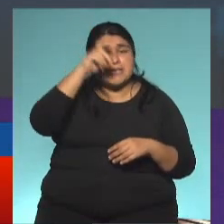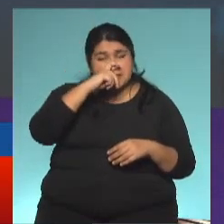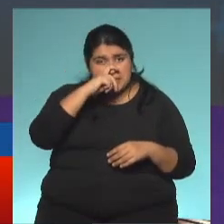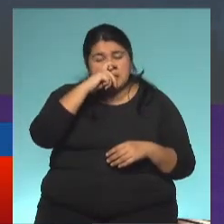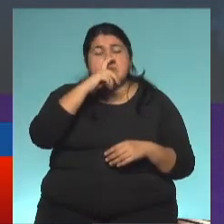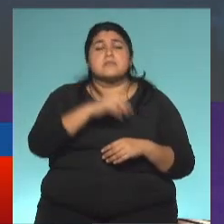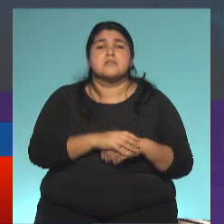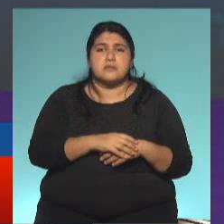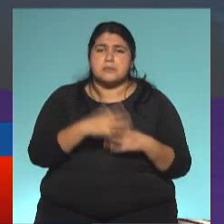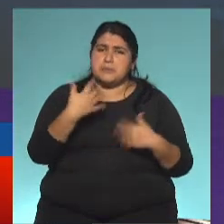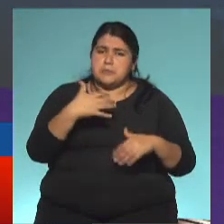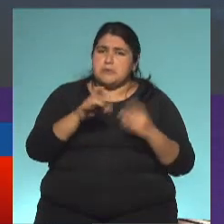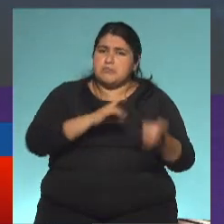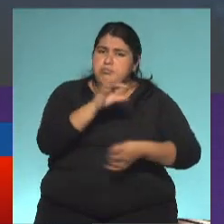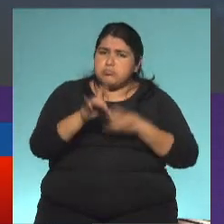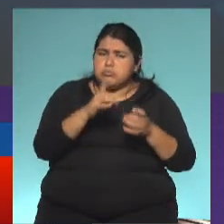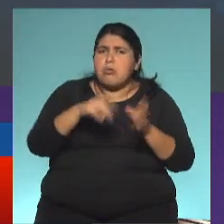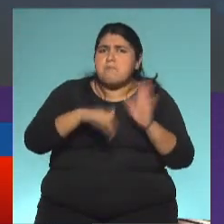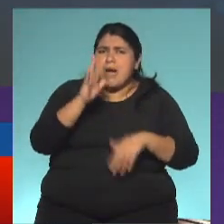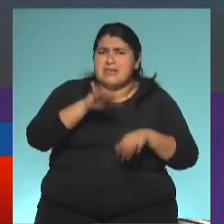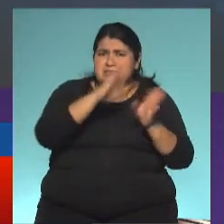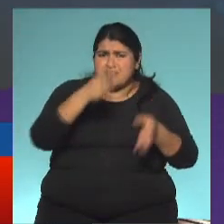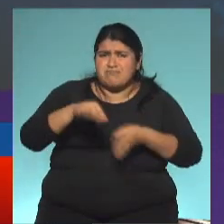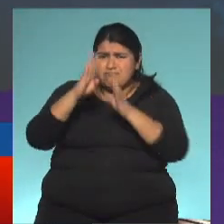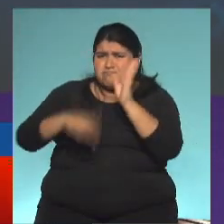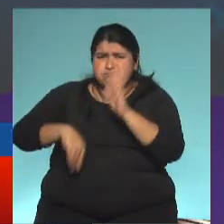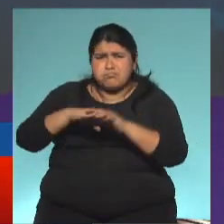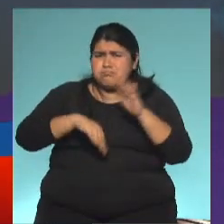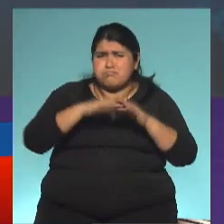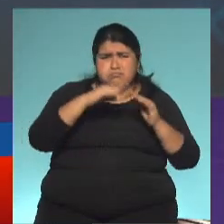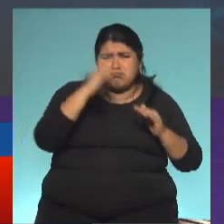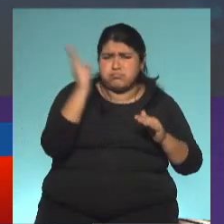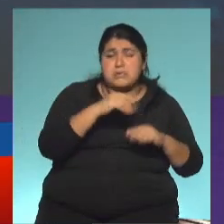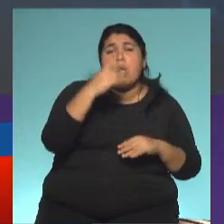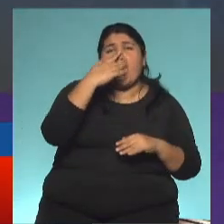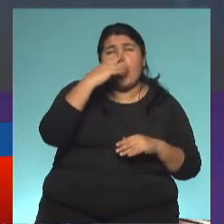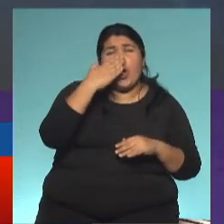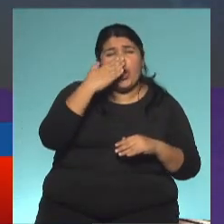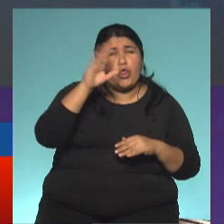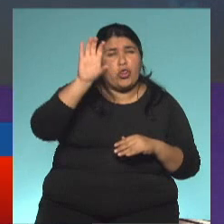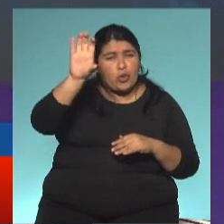1.887 los casos, con muchos casos de saturación de camas de terapia intensiva. Y Córdoba, por último, en este